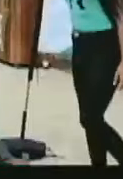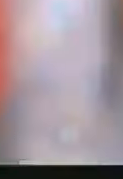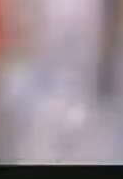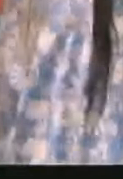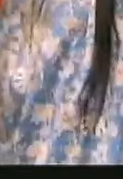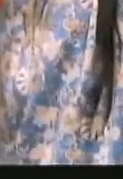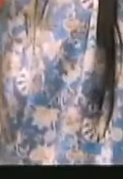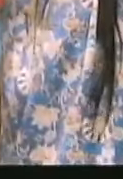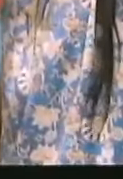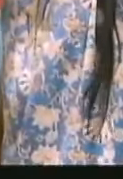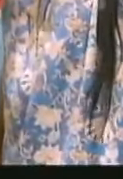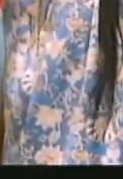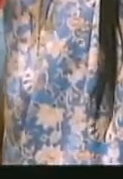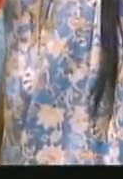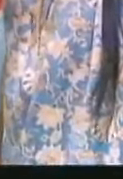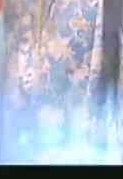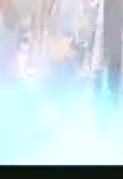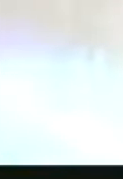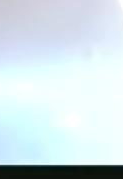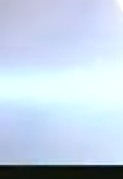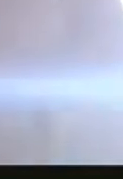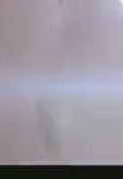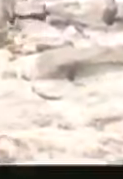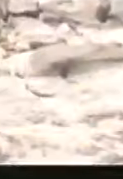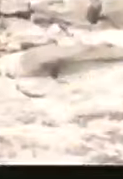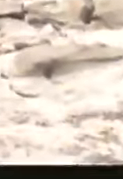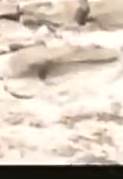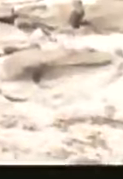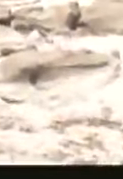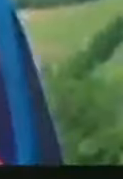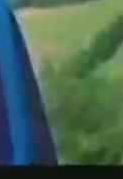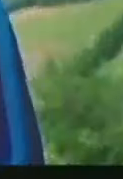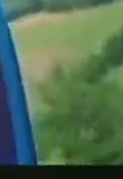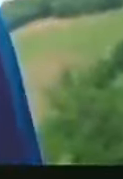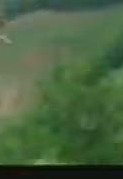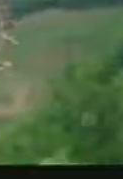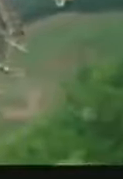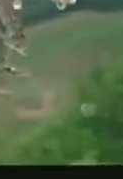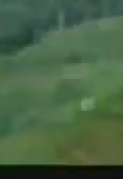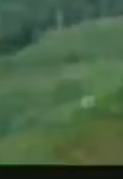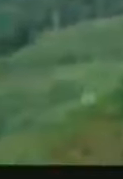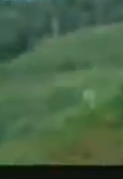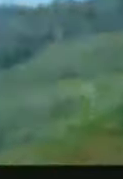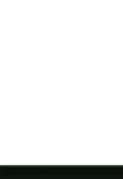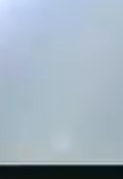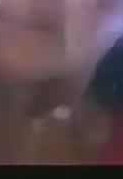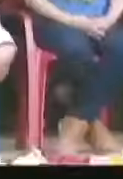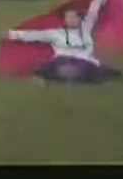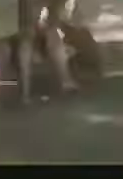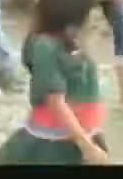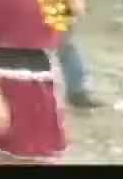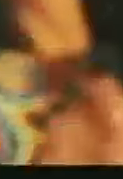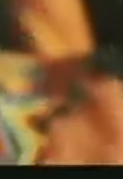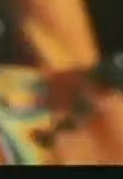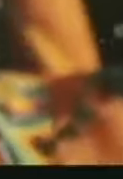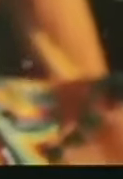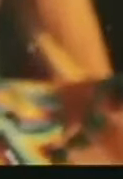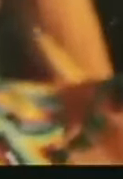indoamericana. Somos poder originario. ¡Que viva el día de la resistencia indígena!